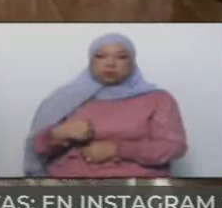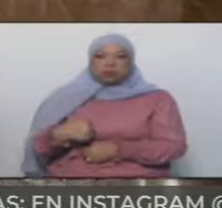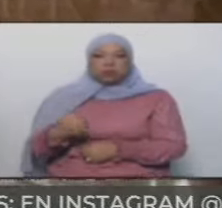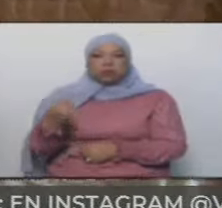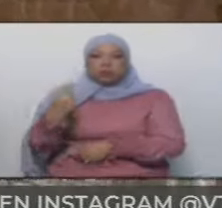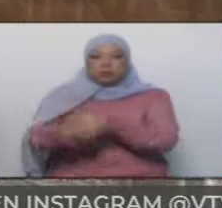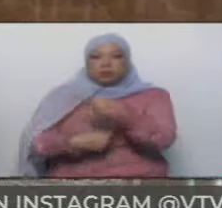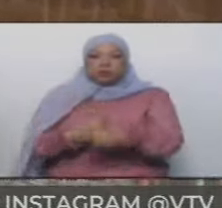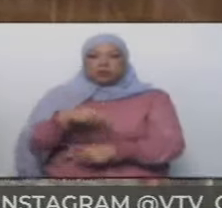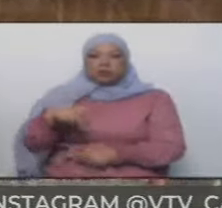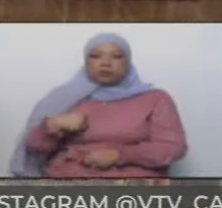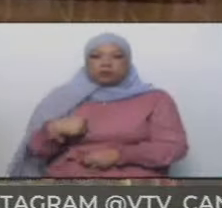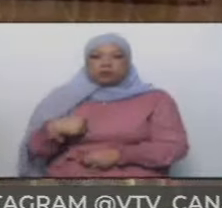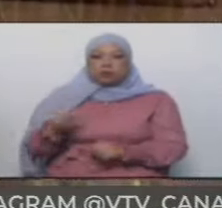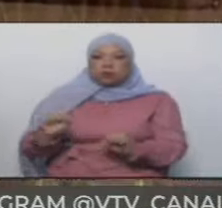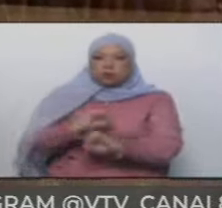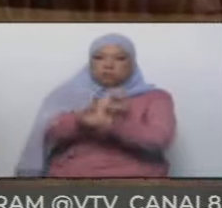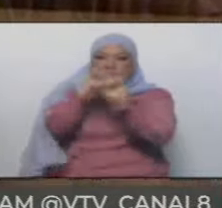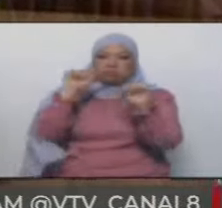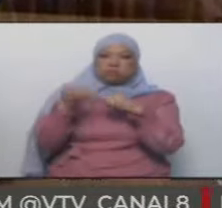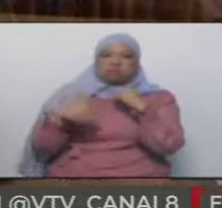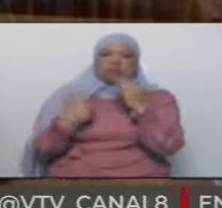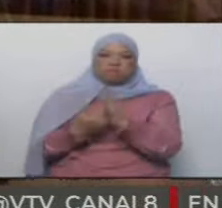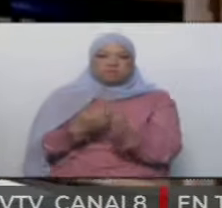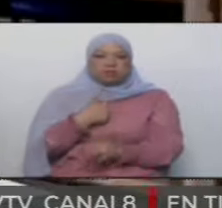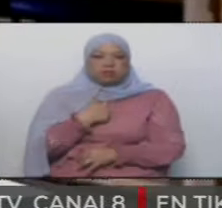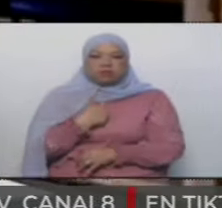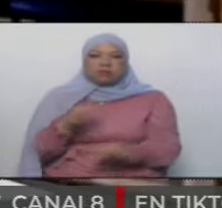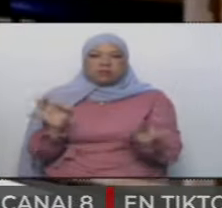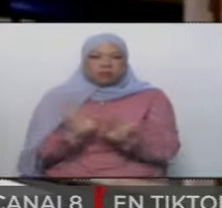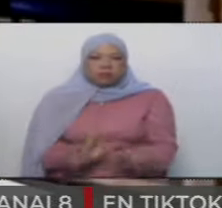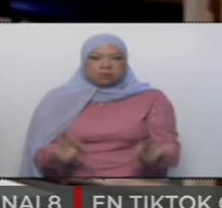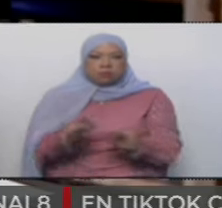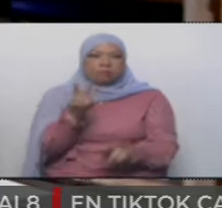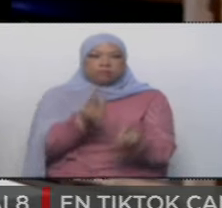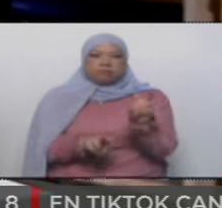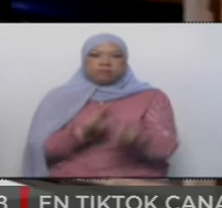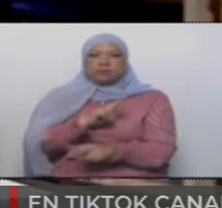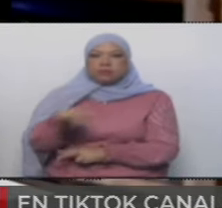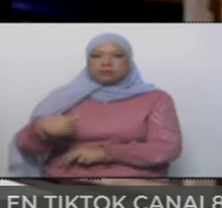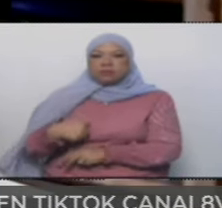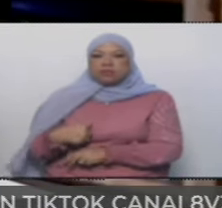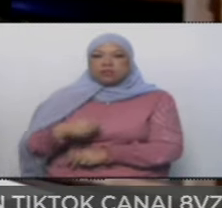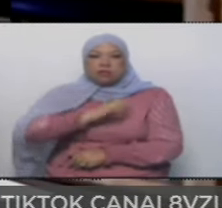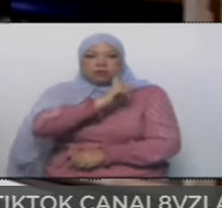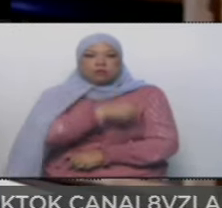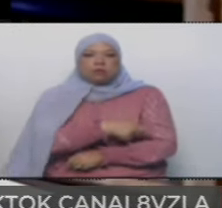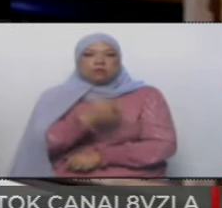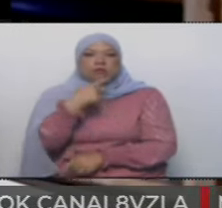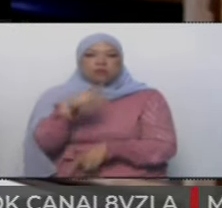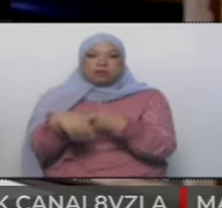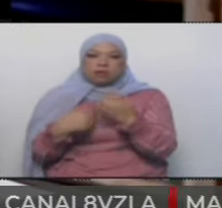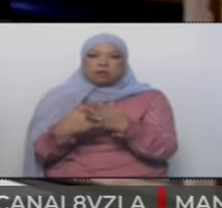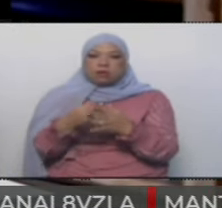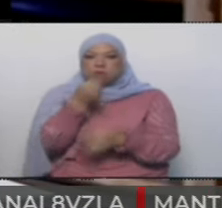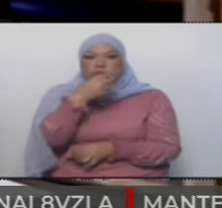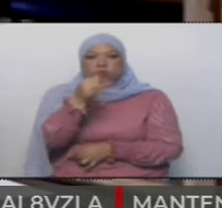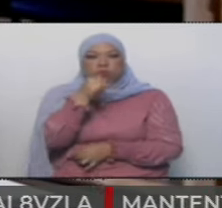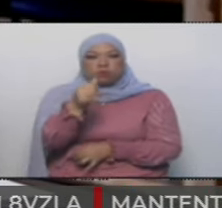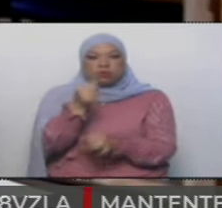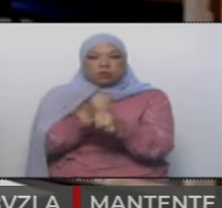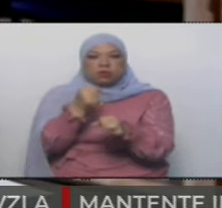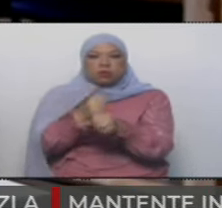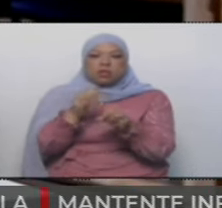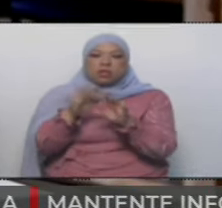ritmo y más temprano que tarde vamos a ser un país exportador de energía a través del gas. Bueno, una buena noticia para el